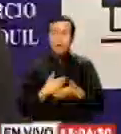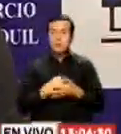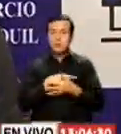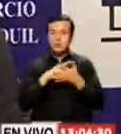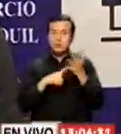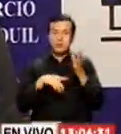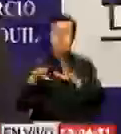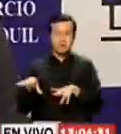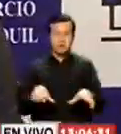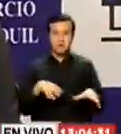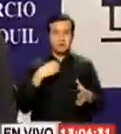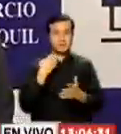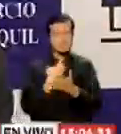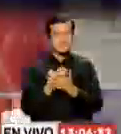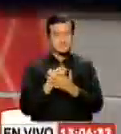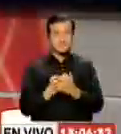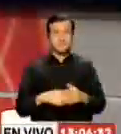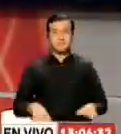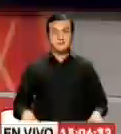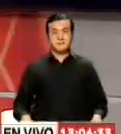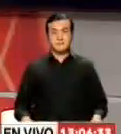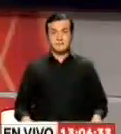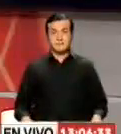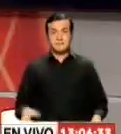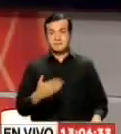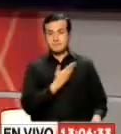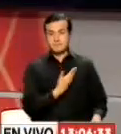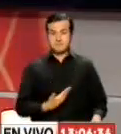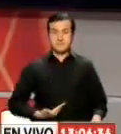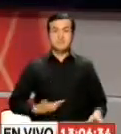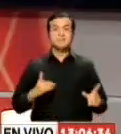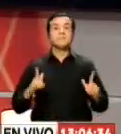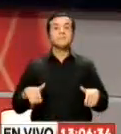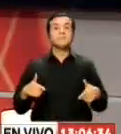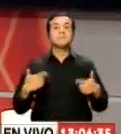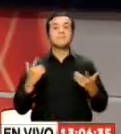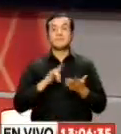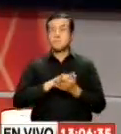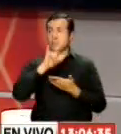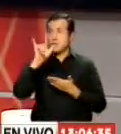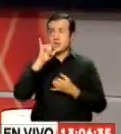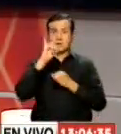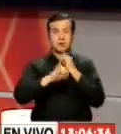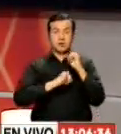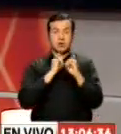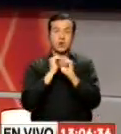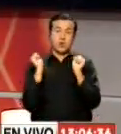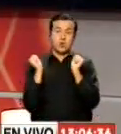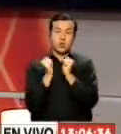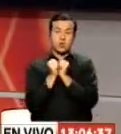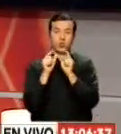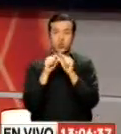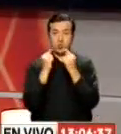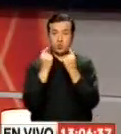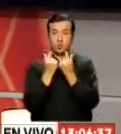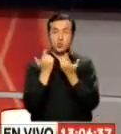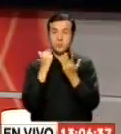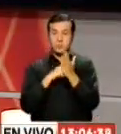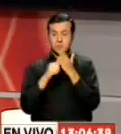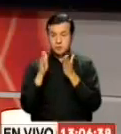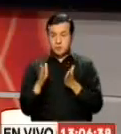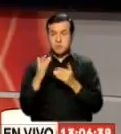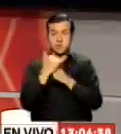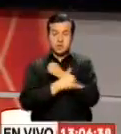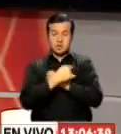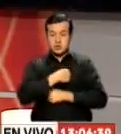en la actividad económica. Y el presidente Lenín Moreno realiza un viaje internacional junto a una delegación de ministros que incluirá